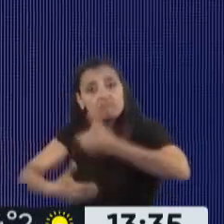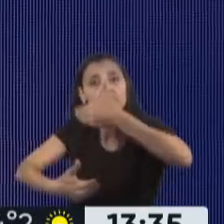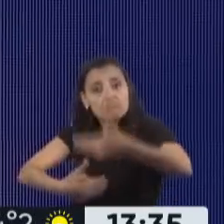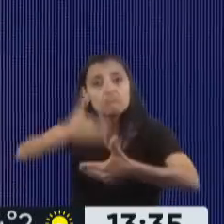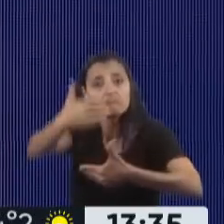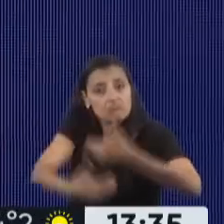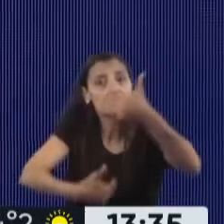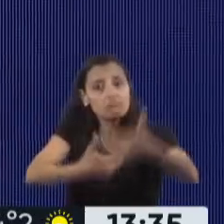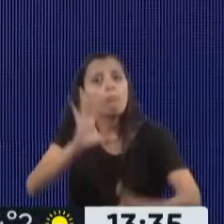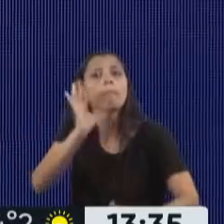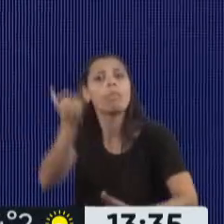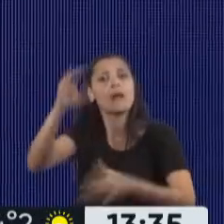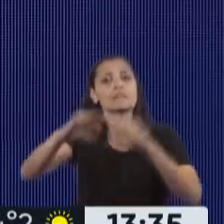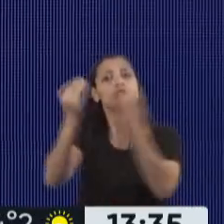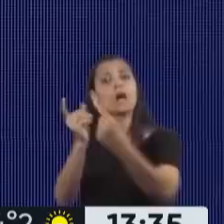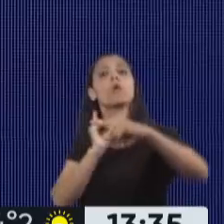estén empujando positivamente.